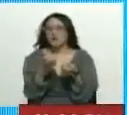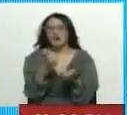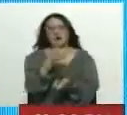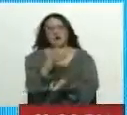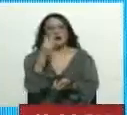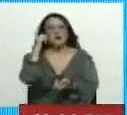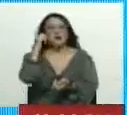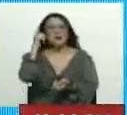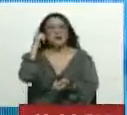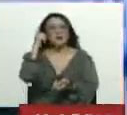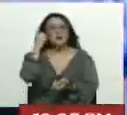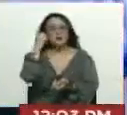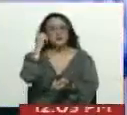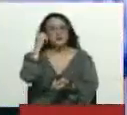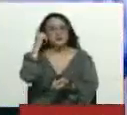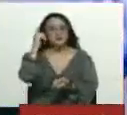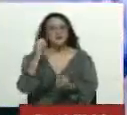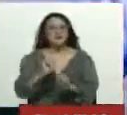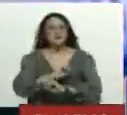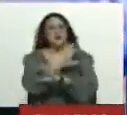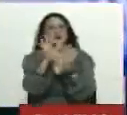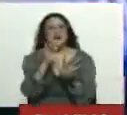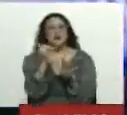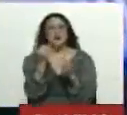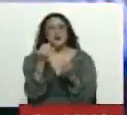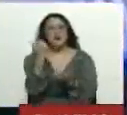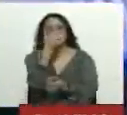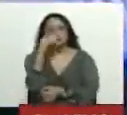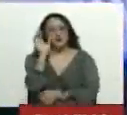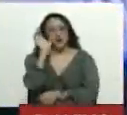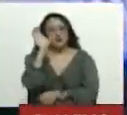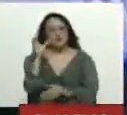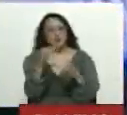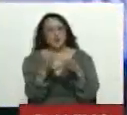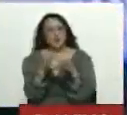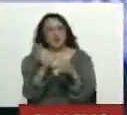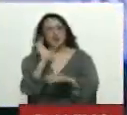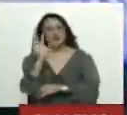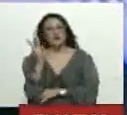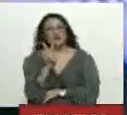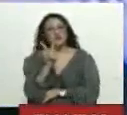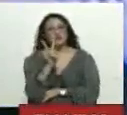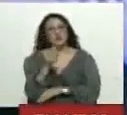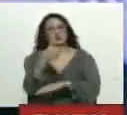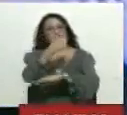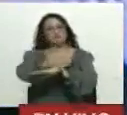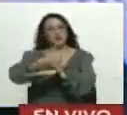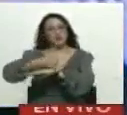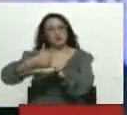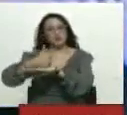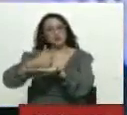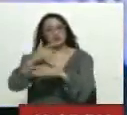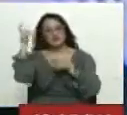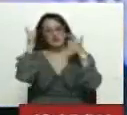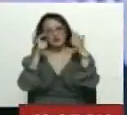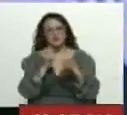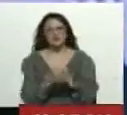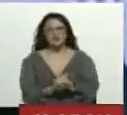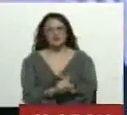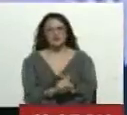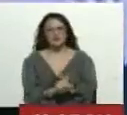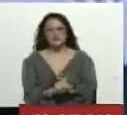enquistada como un enclave de la burguesía del imperialismo en el estado venezolano presidido por el comandante Hugo Chávez